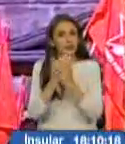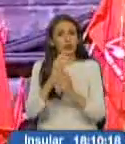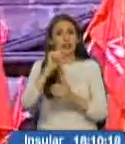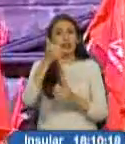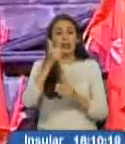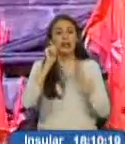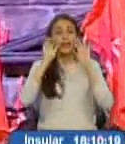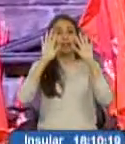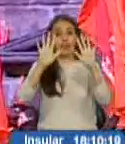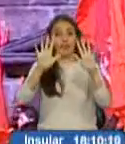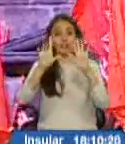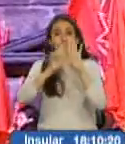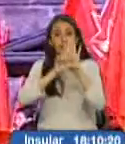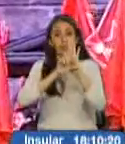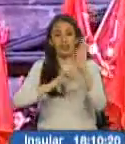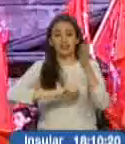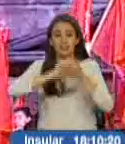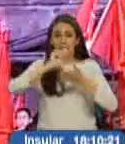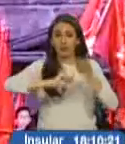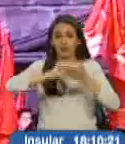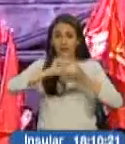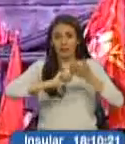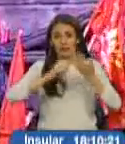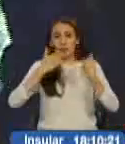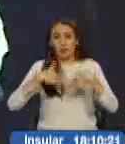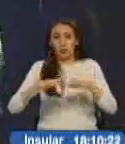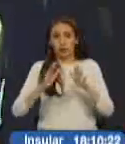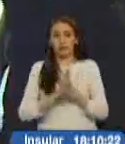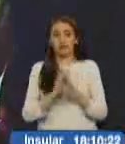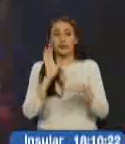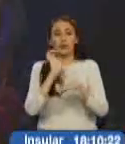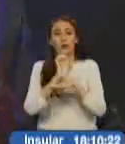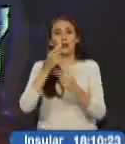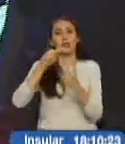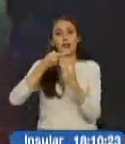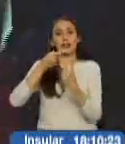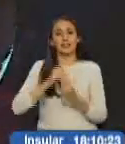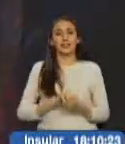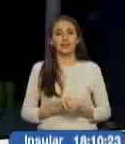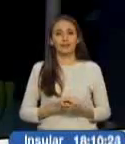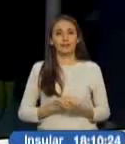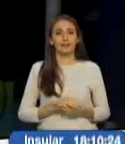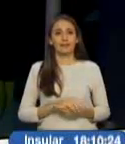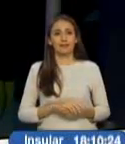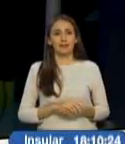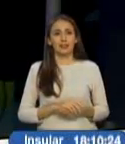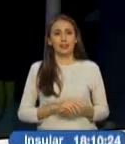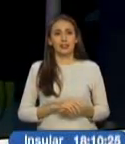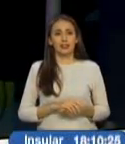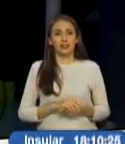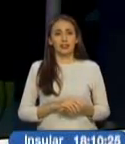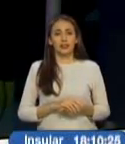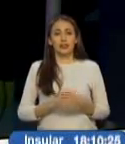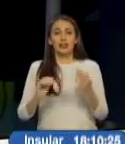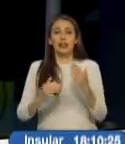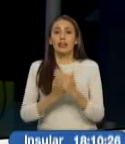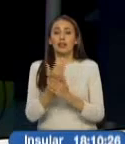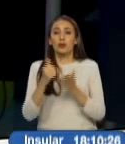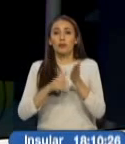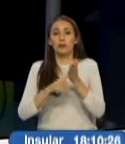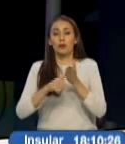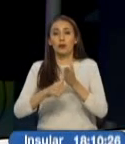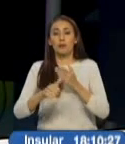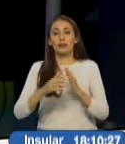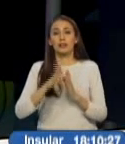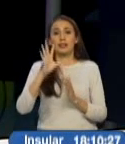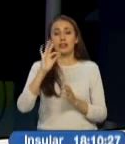que de forma pública firmó Lenín Moreno en el inicio de su gestión. Alex Llanos, Ecuador TV. El nuevo ministro de Educación,